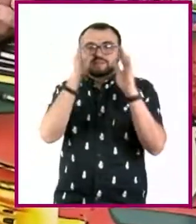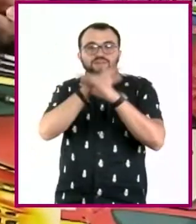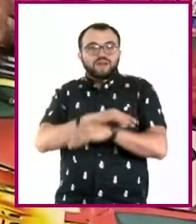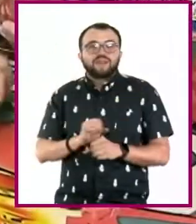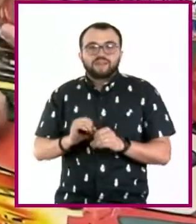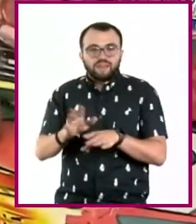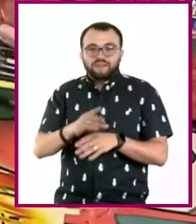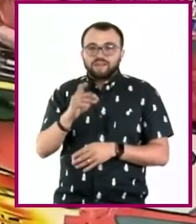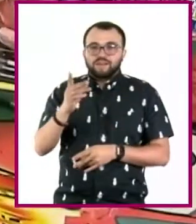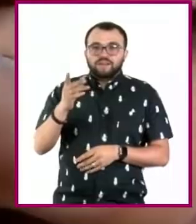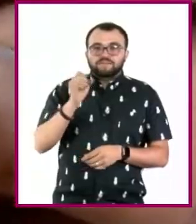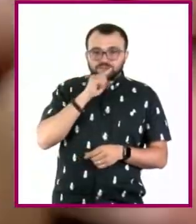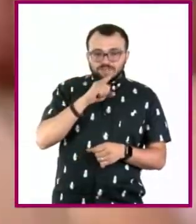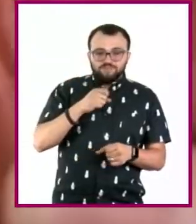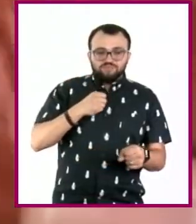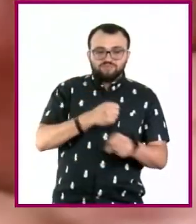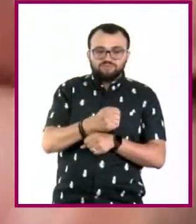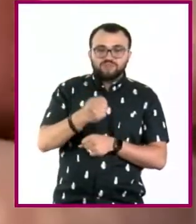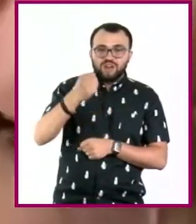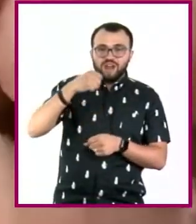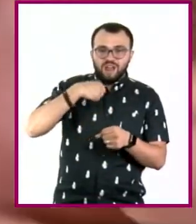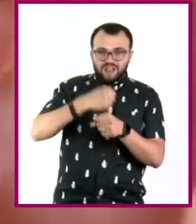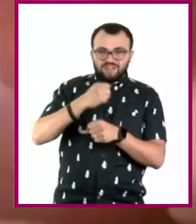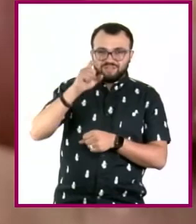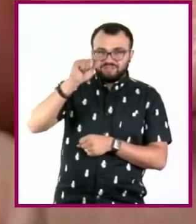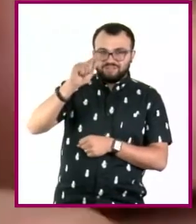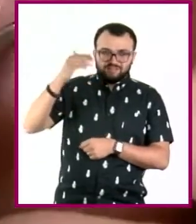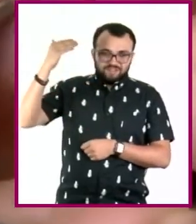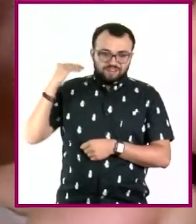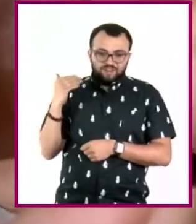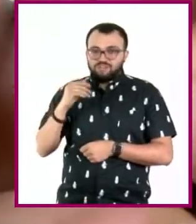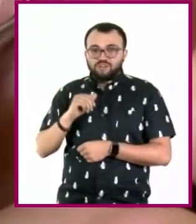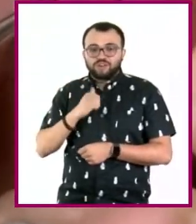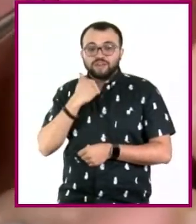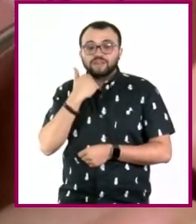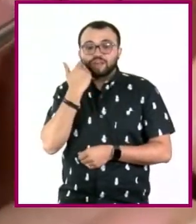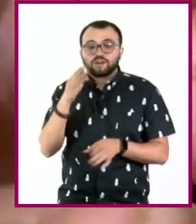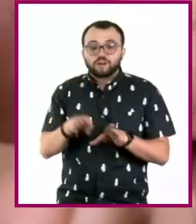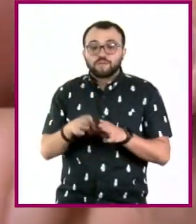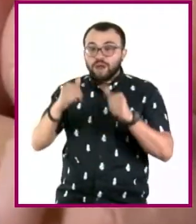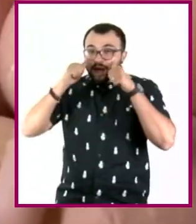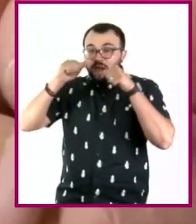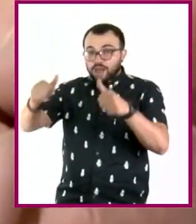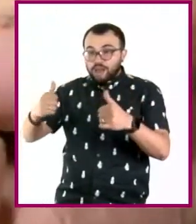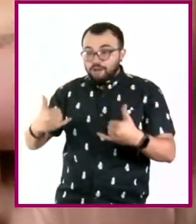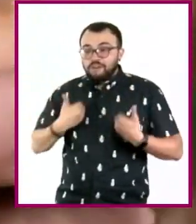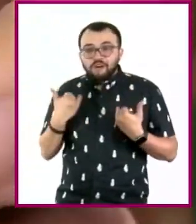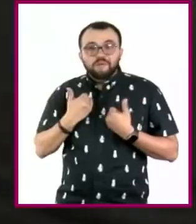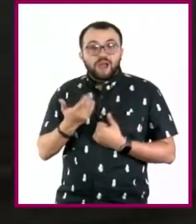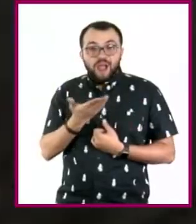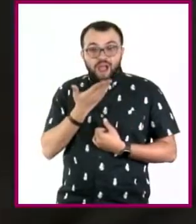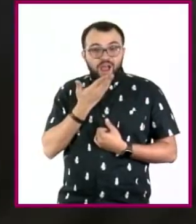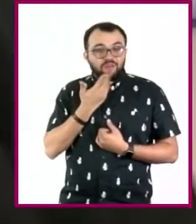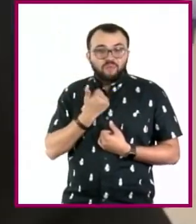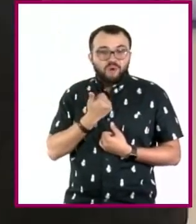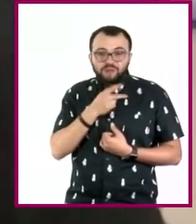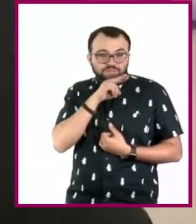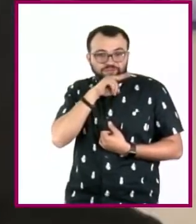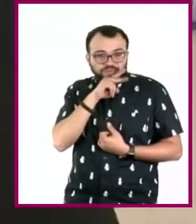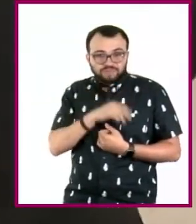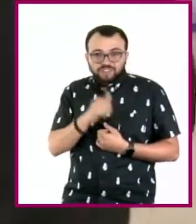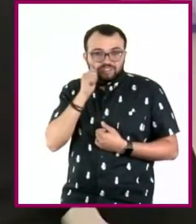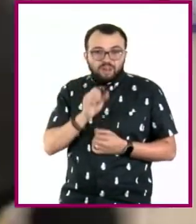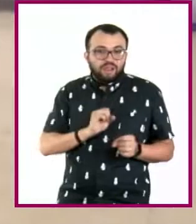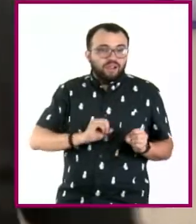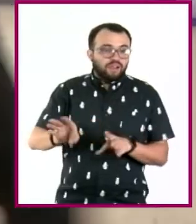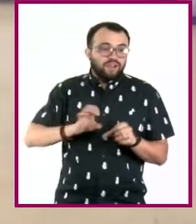de los años 70, sino por otro camino. Quedaba claro que atender a las juventudes no era prioridad. El ánimo de control y